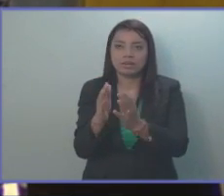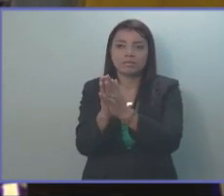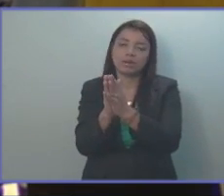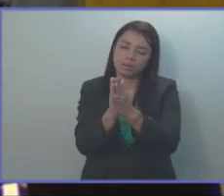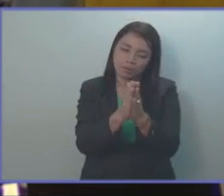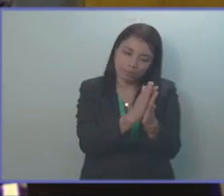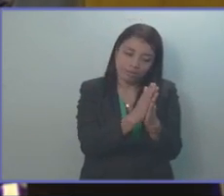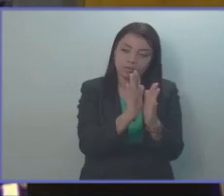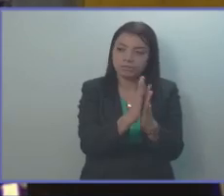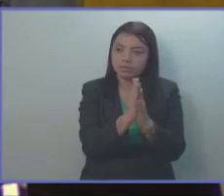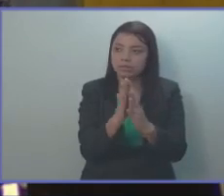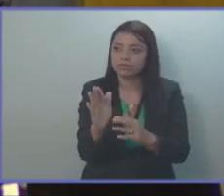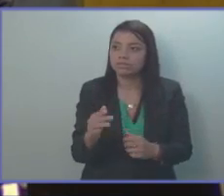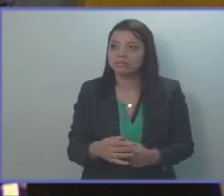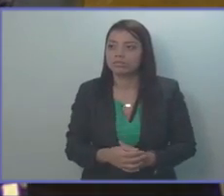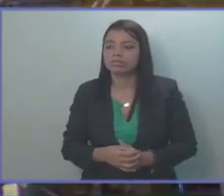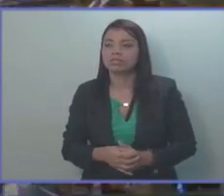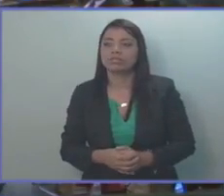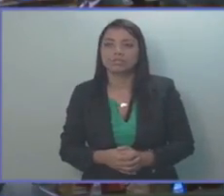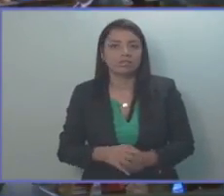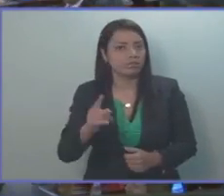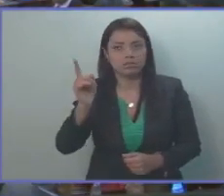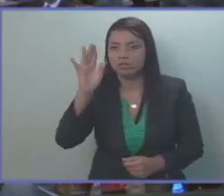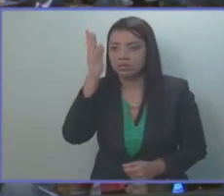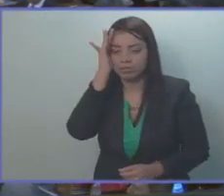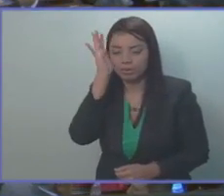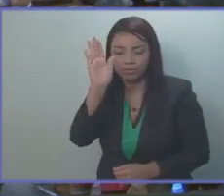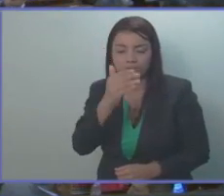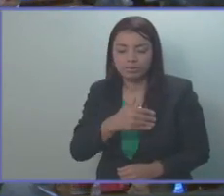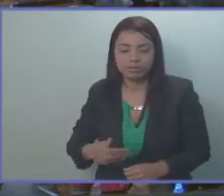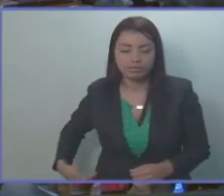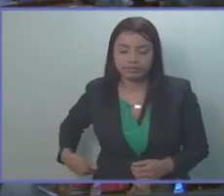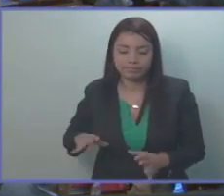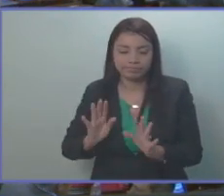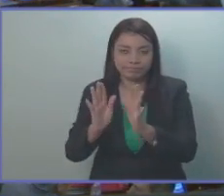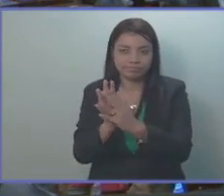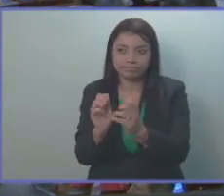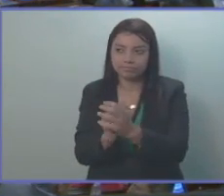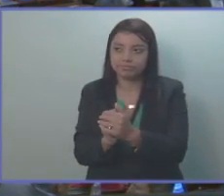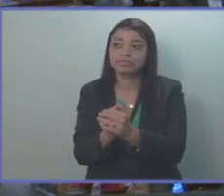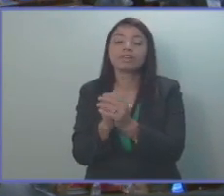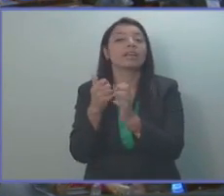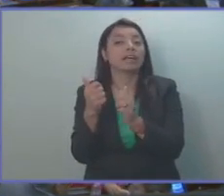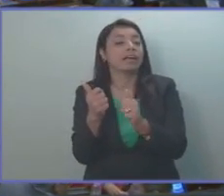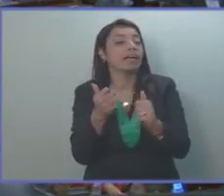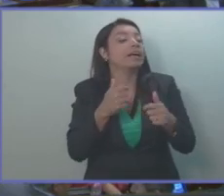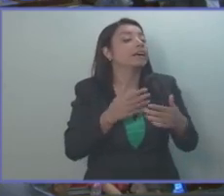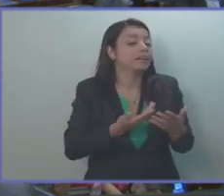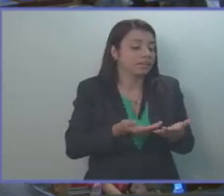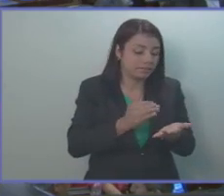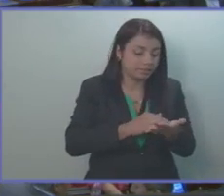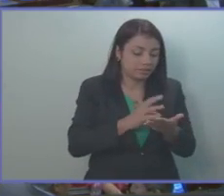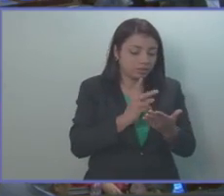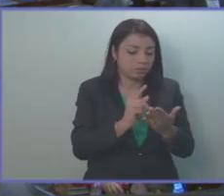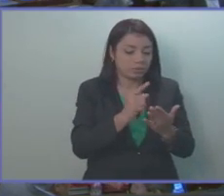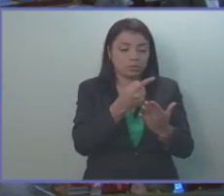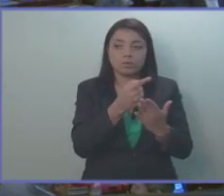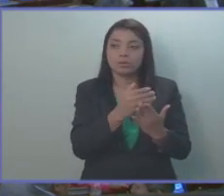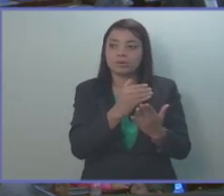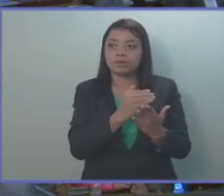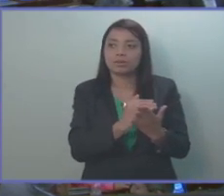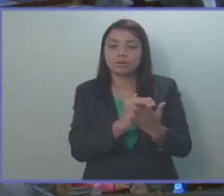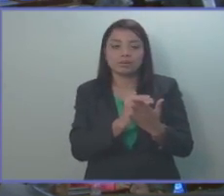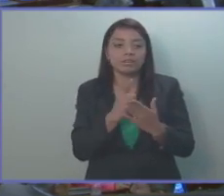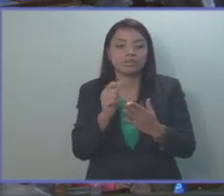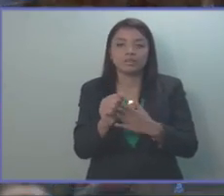Carlos. No hay cuidado, señor presidente. Repito, Romano 1, que